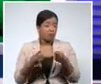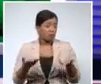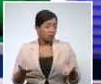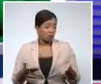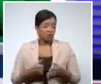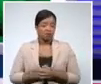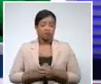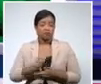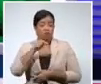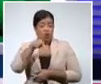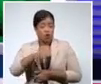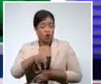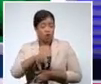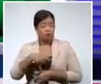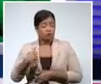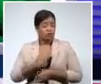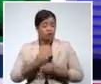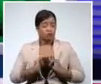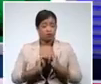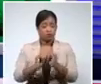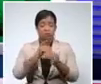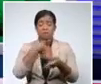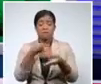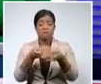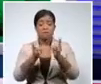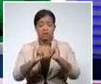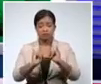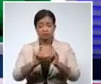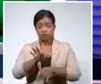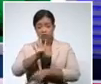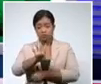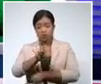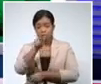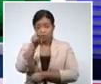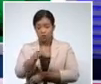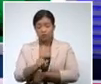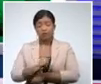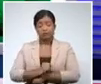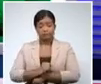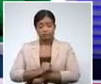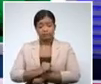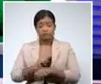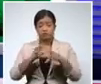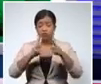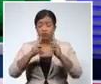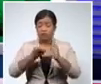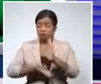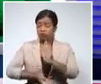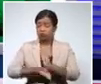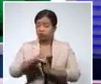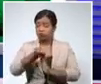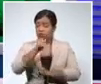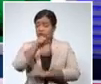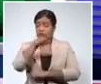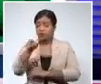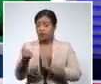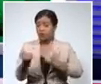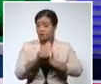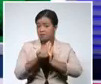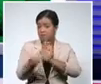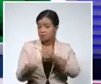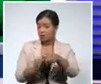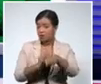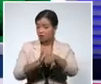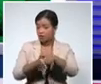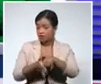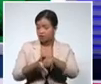tenemos que informar el fallecimiento de 5 personas, una cifra elevada de casos confirmados con COVID-19